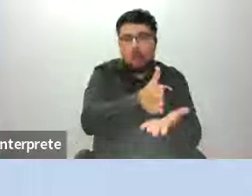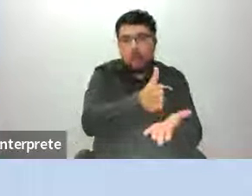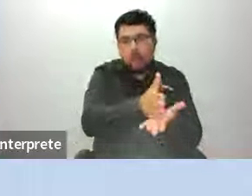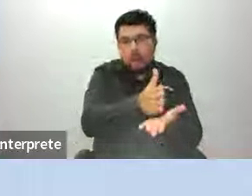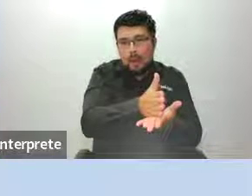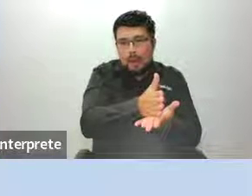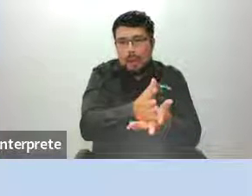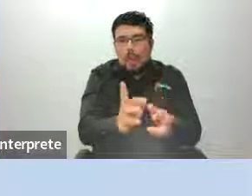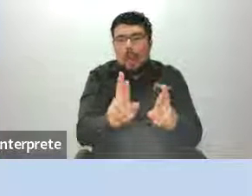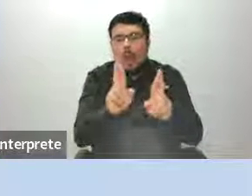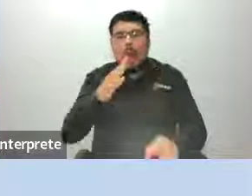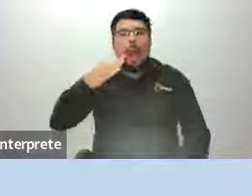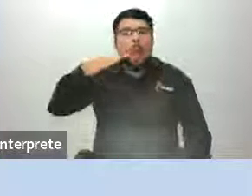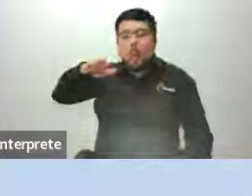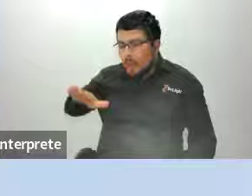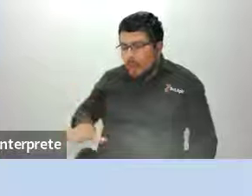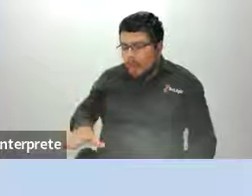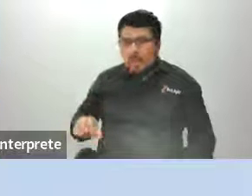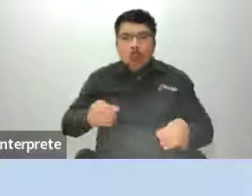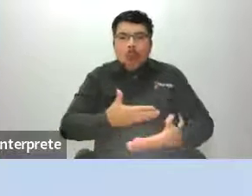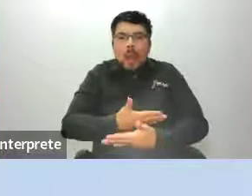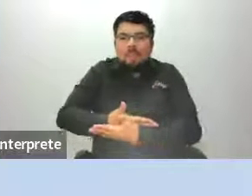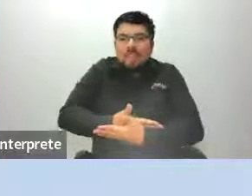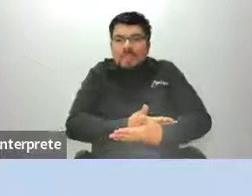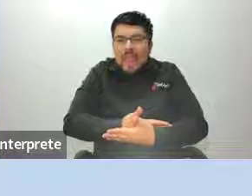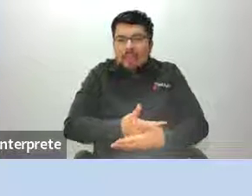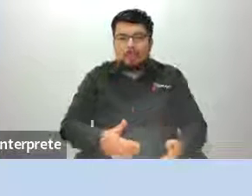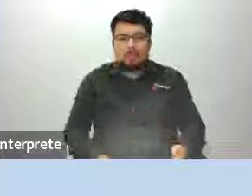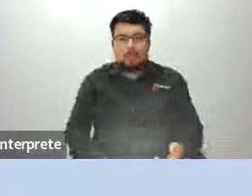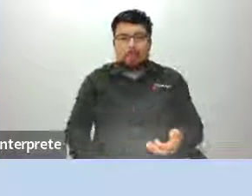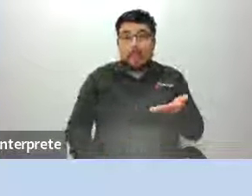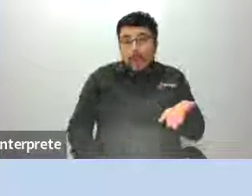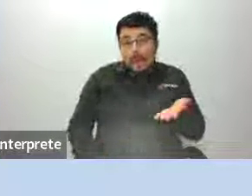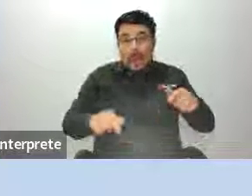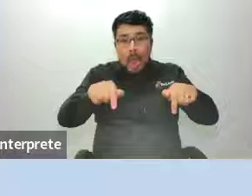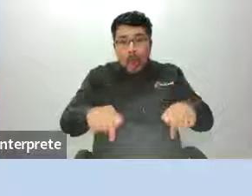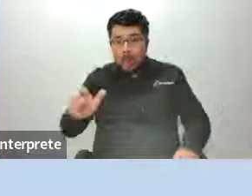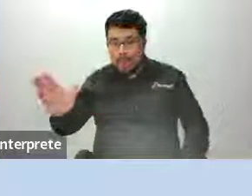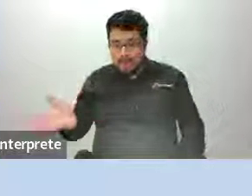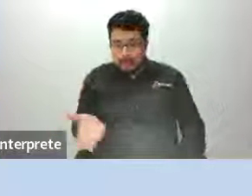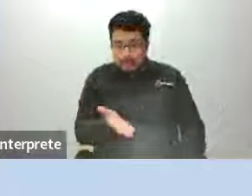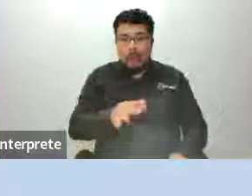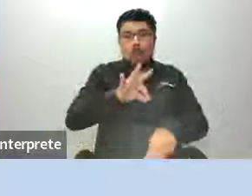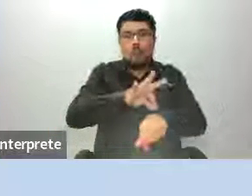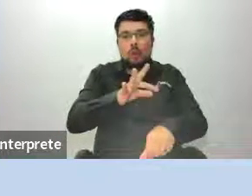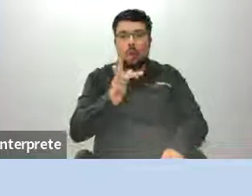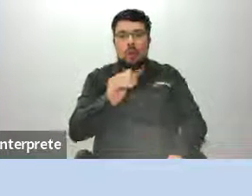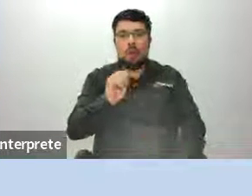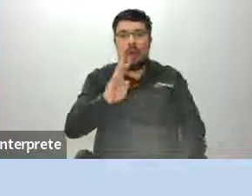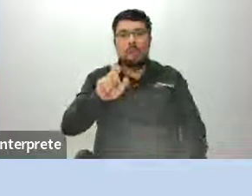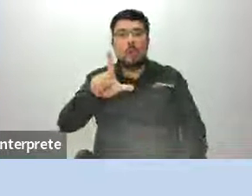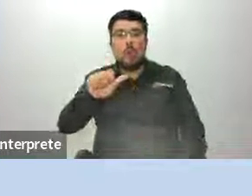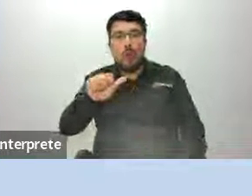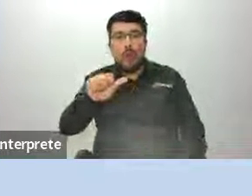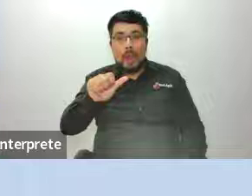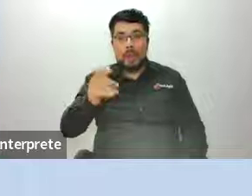más tempranamente posible, es que invitamos a la doctora Fabiola Otárola para que nos presente